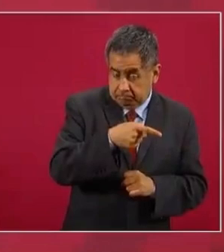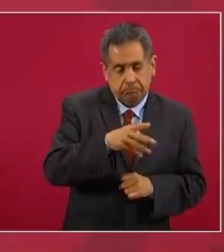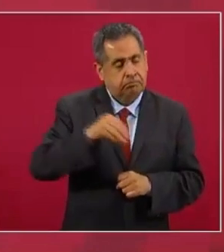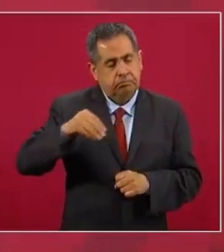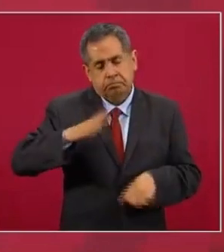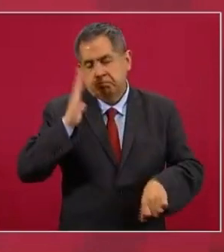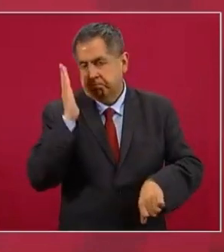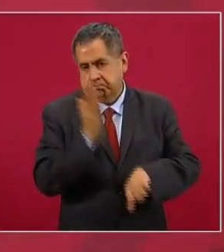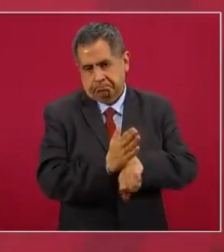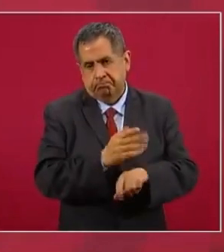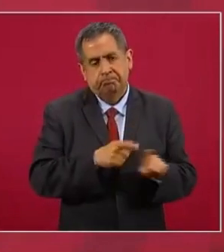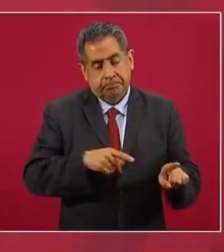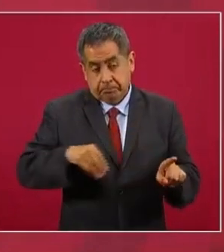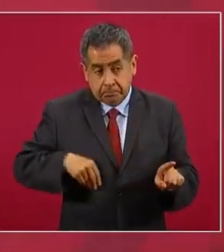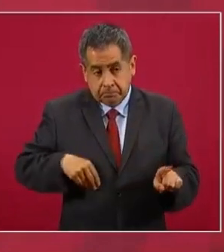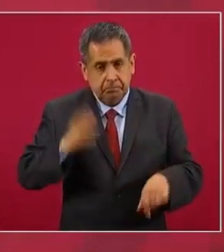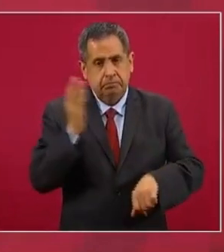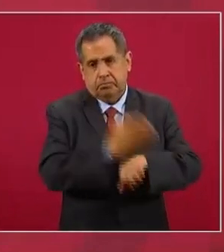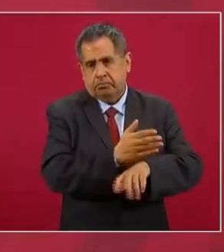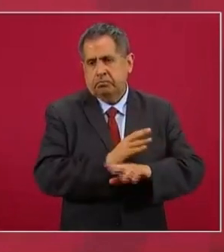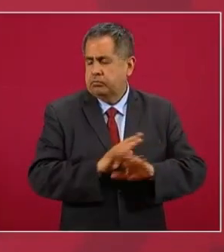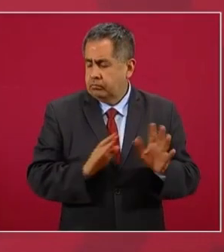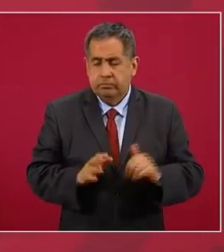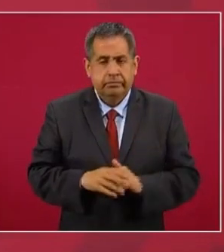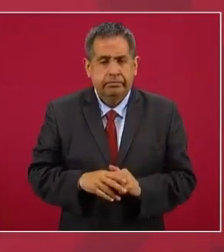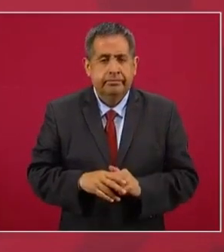culpables. No se debe,